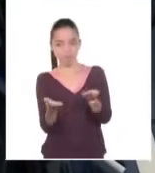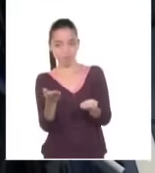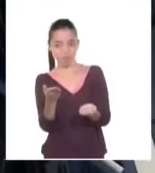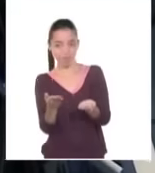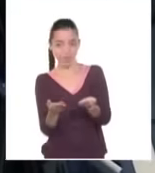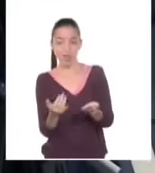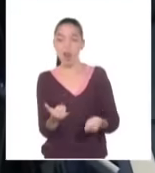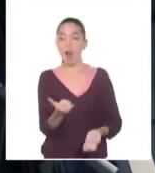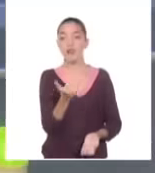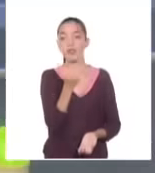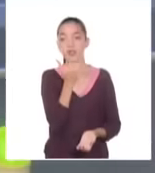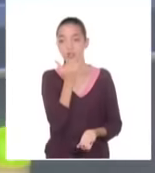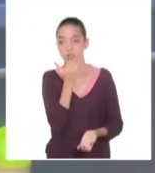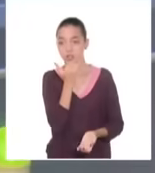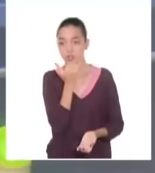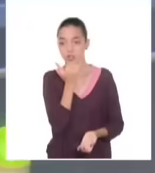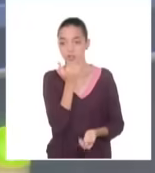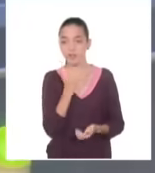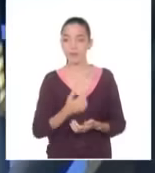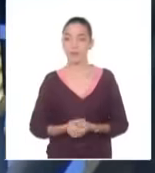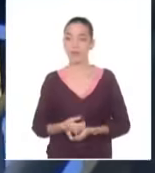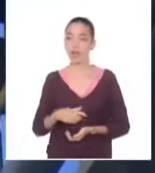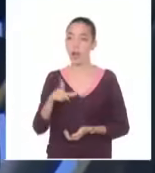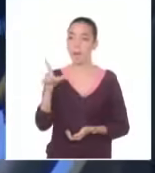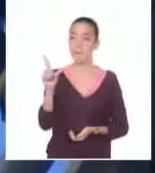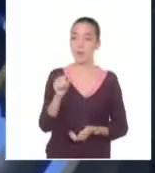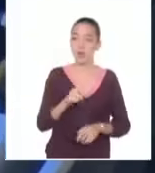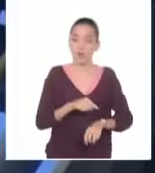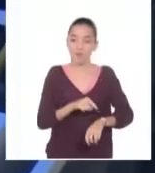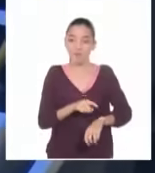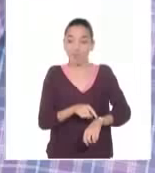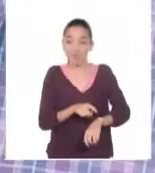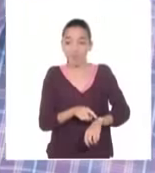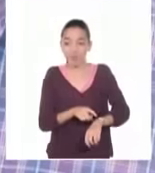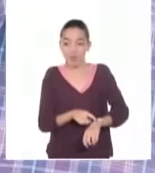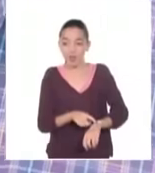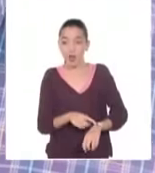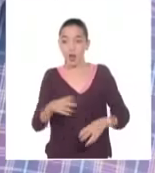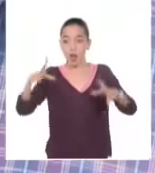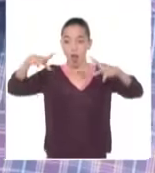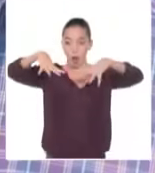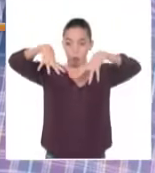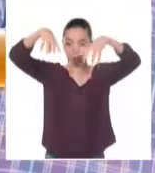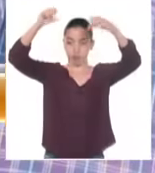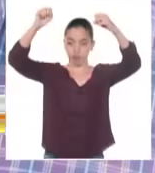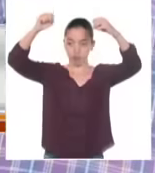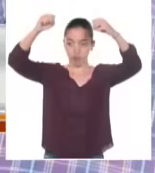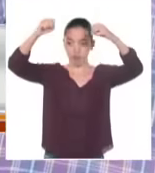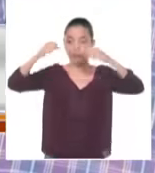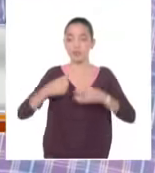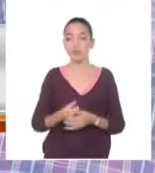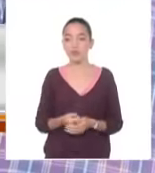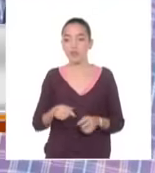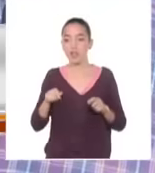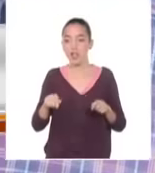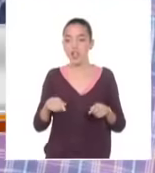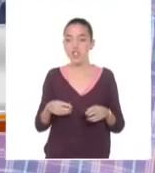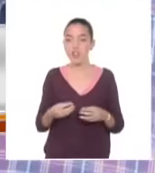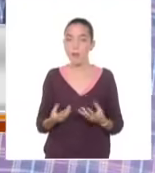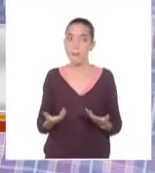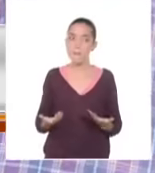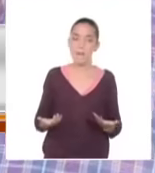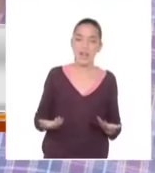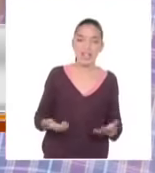buscando, disminuir las horas de apagón ahora mismo. Están provocadas por la alta carga de mantenimiento que se está dando en